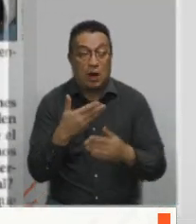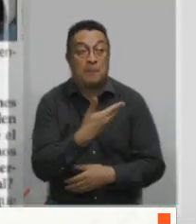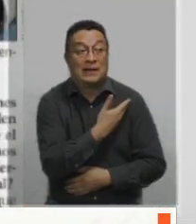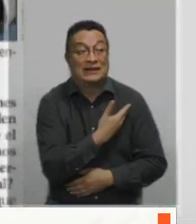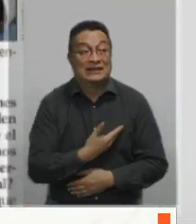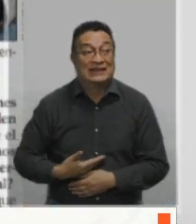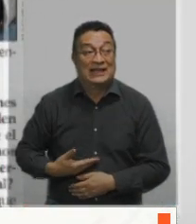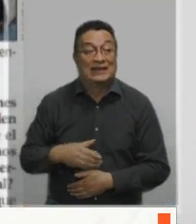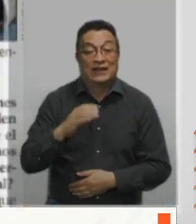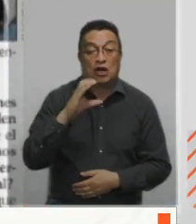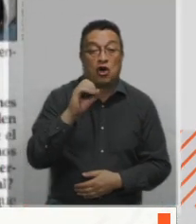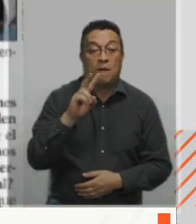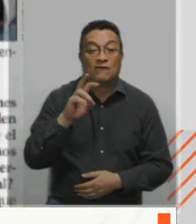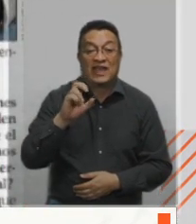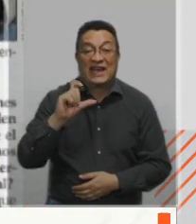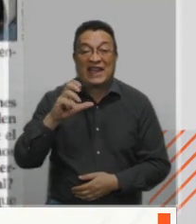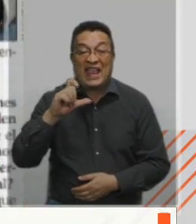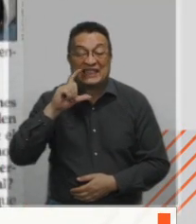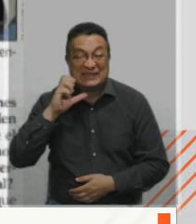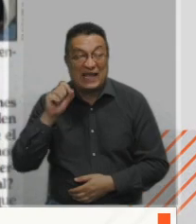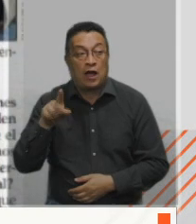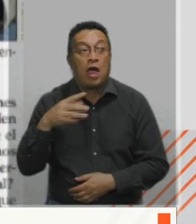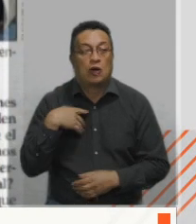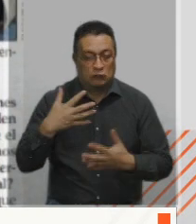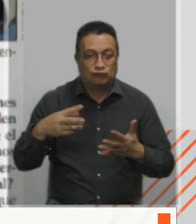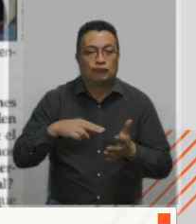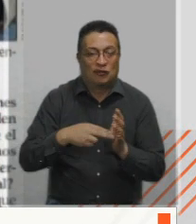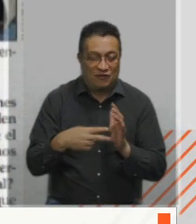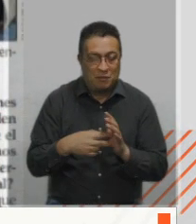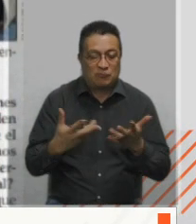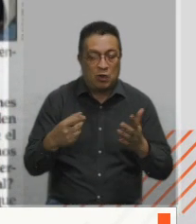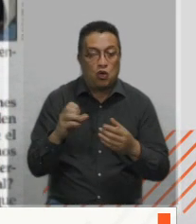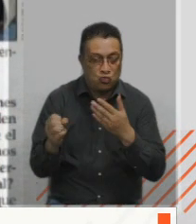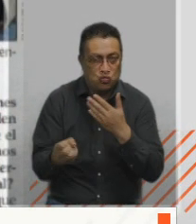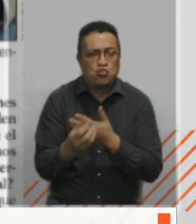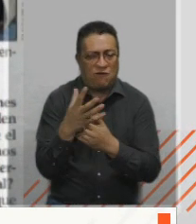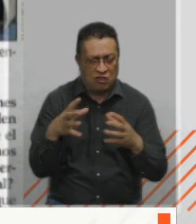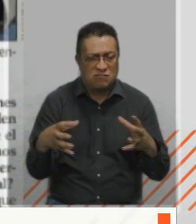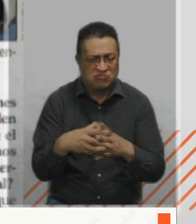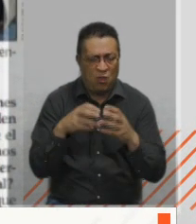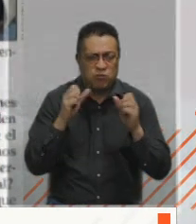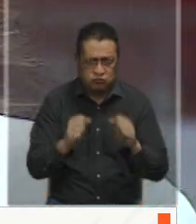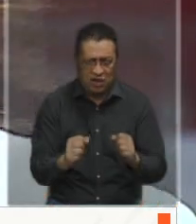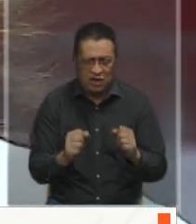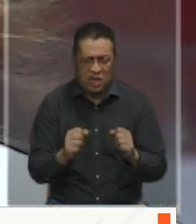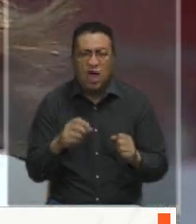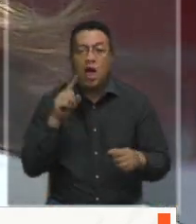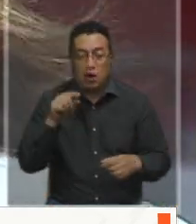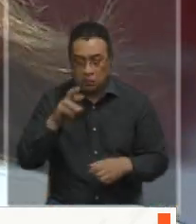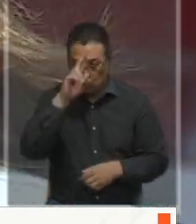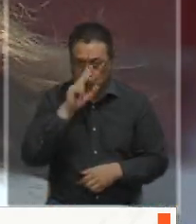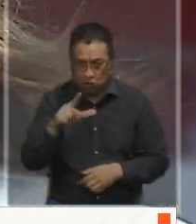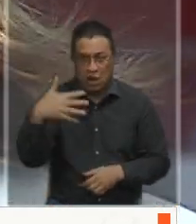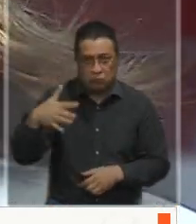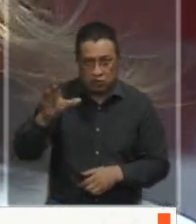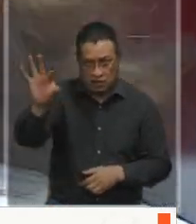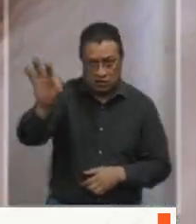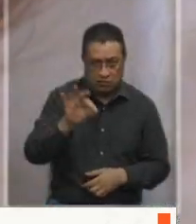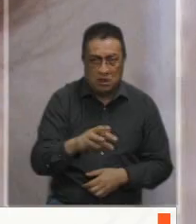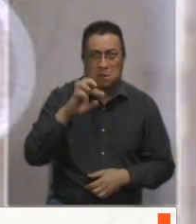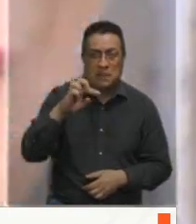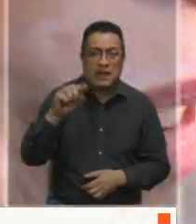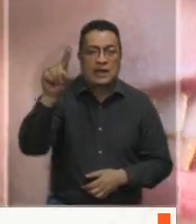Social reconoció el desgaste de la coalición de izquierda y deslizó la idea de crear un nuevo conglomerado, esta vez con un rol protagónico del Partido